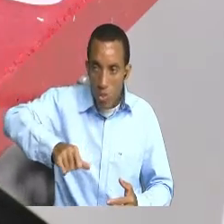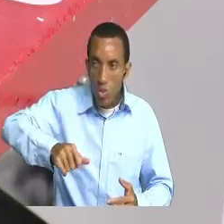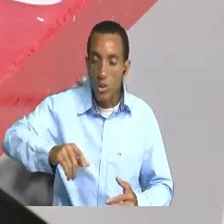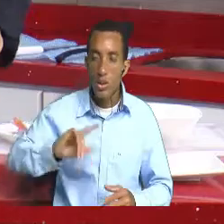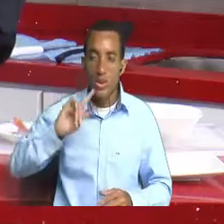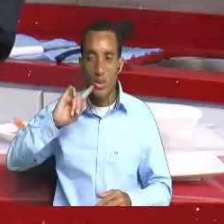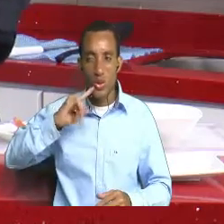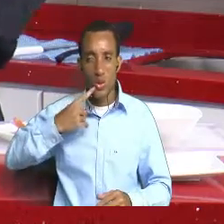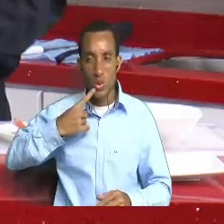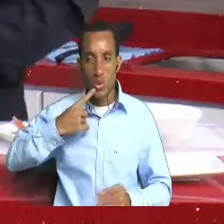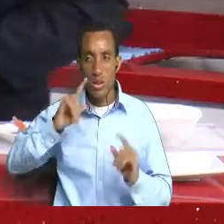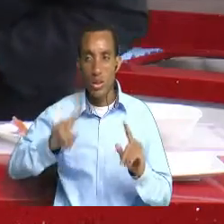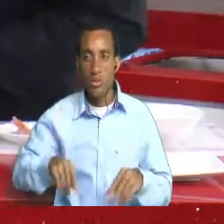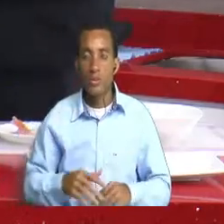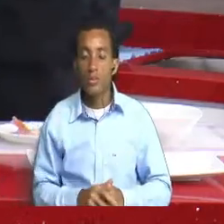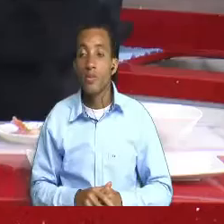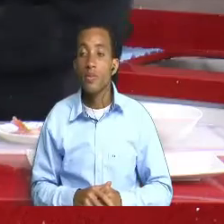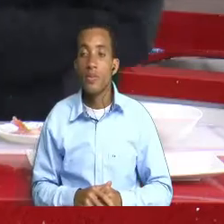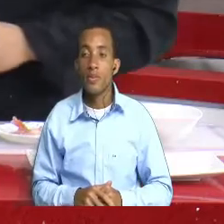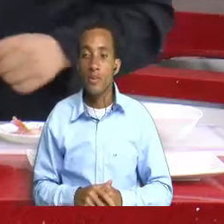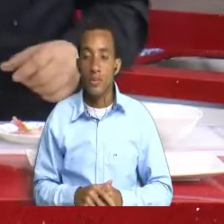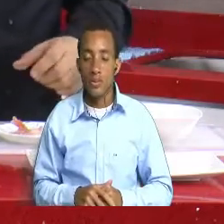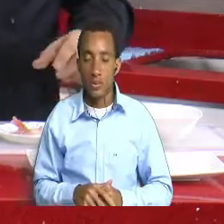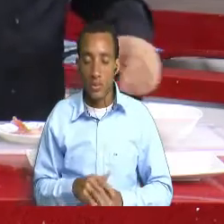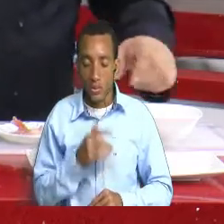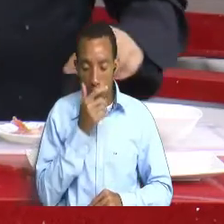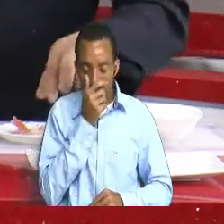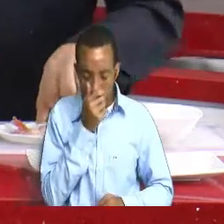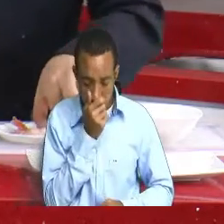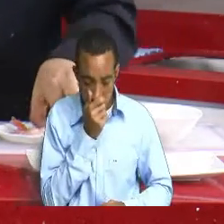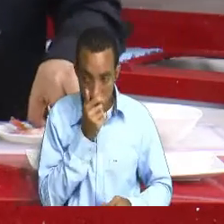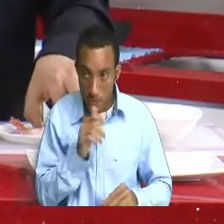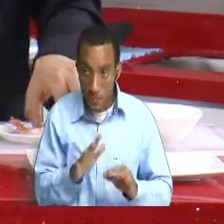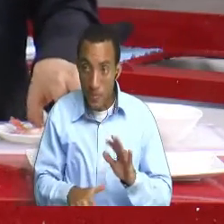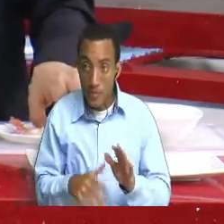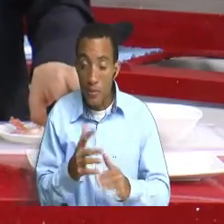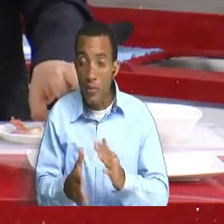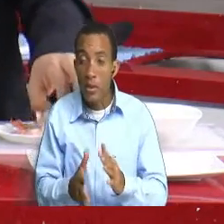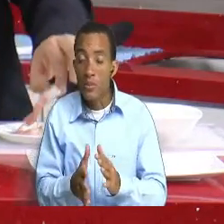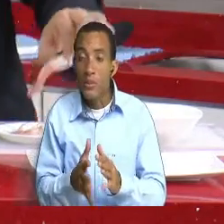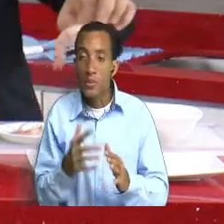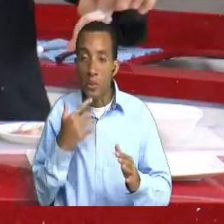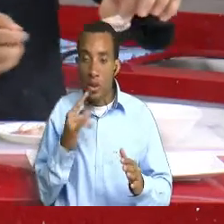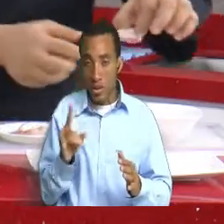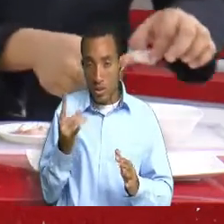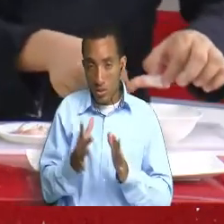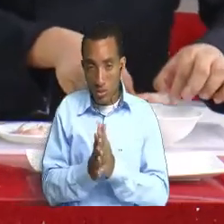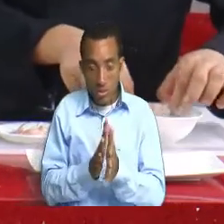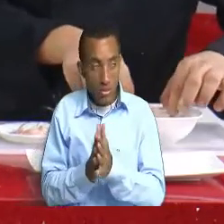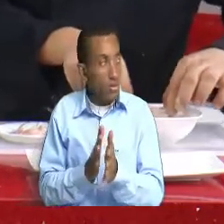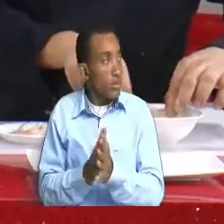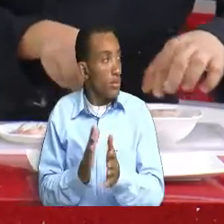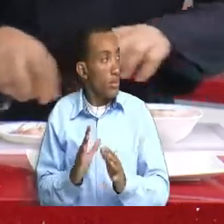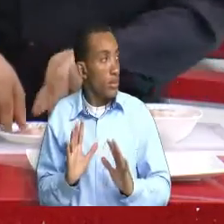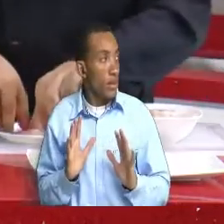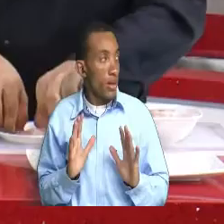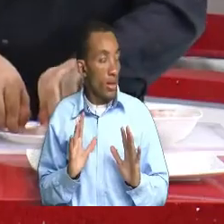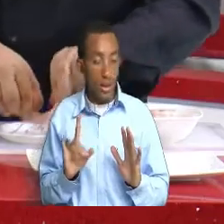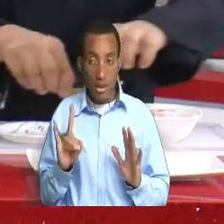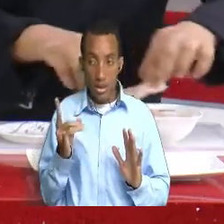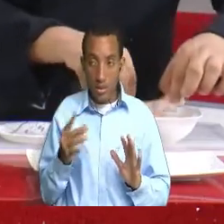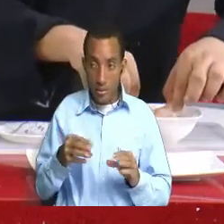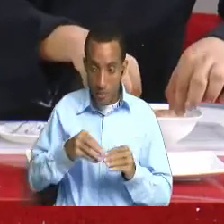romper rucci si quiere me regalas una tacita por font alicante vamos a llevar nuestros langostinos a la diagnóstica